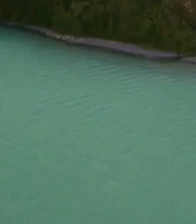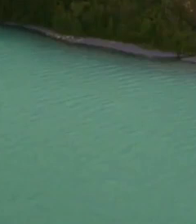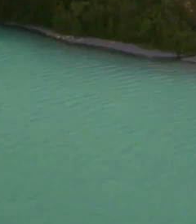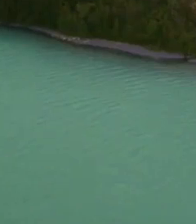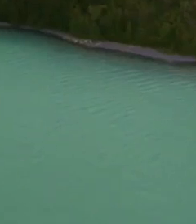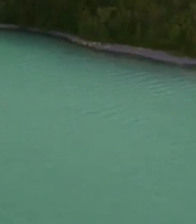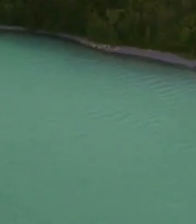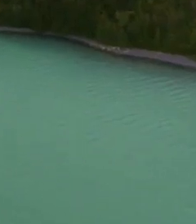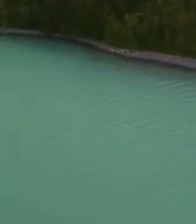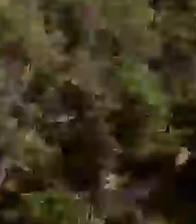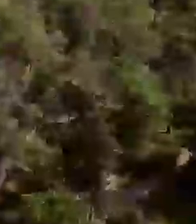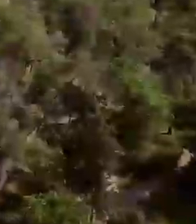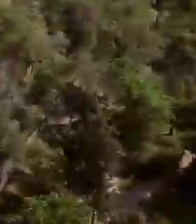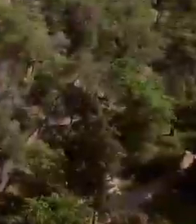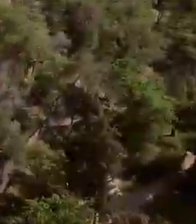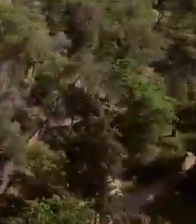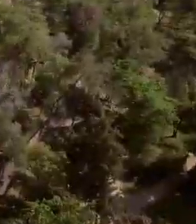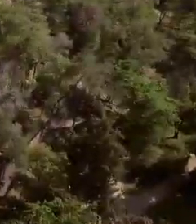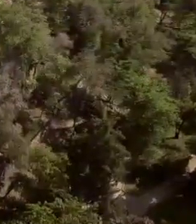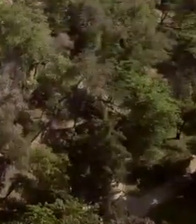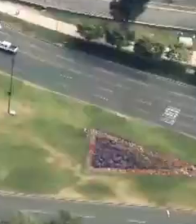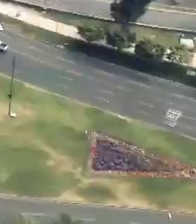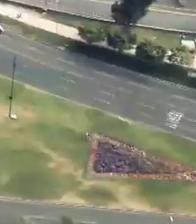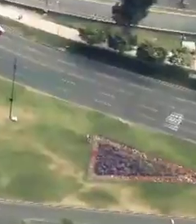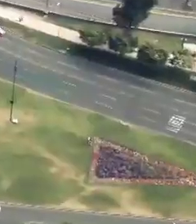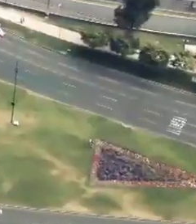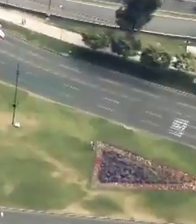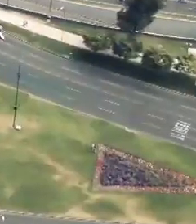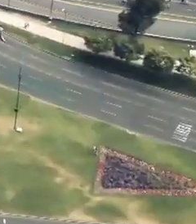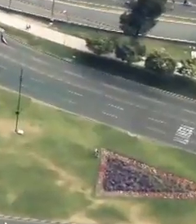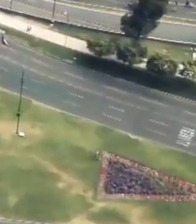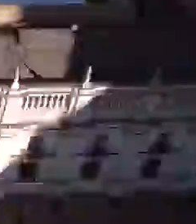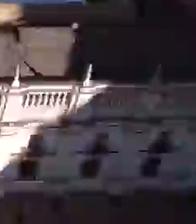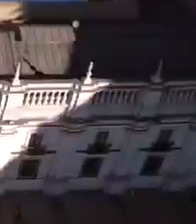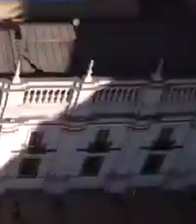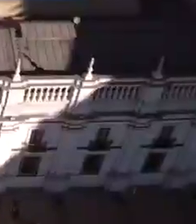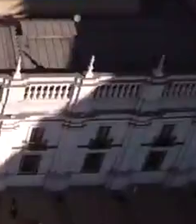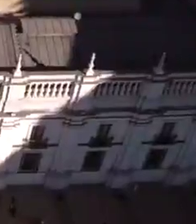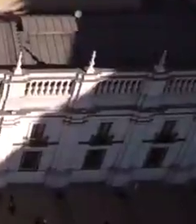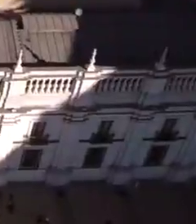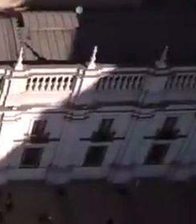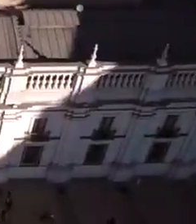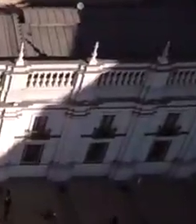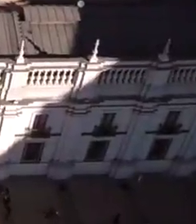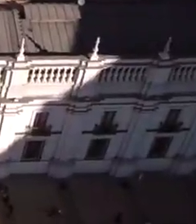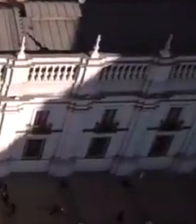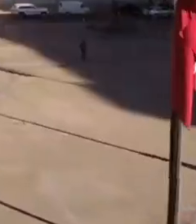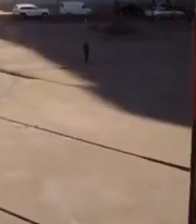y a todas las chilenas y chilenos la presidenta de la república michelle bachelet